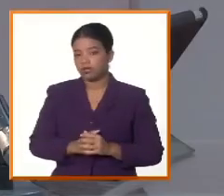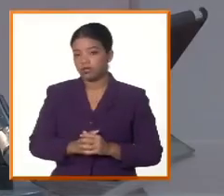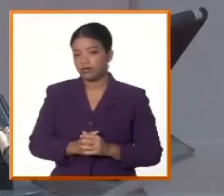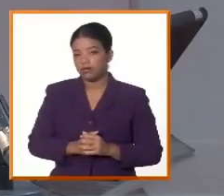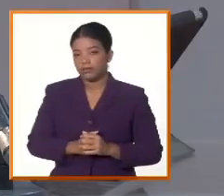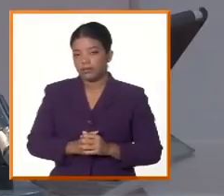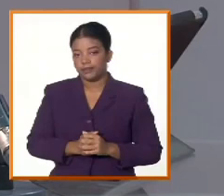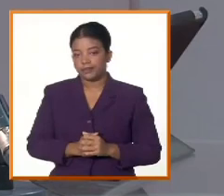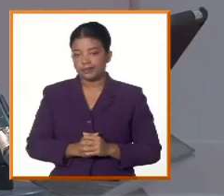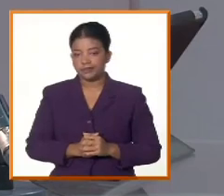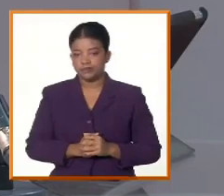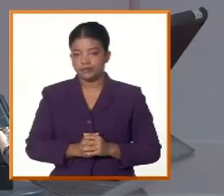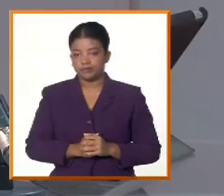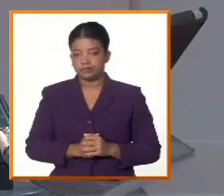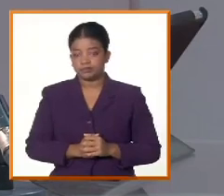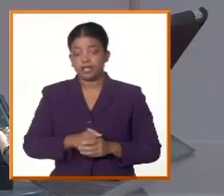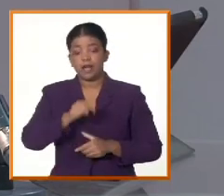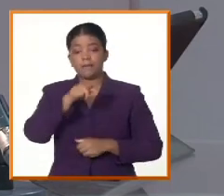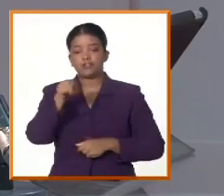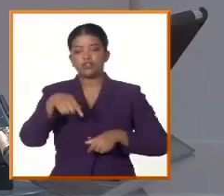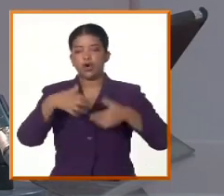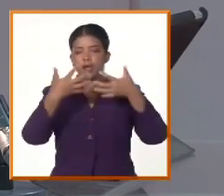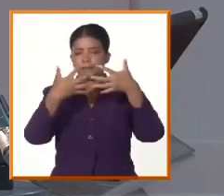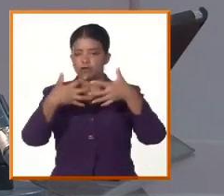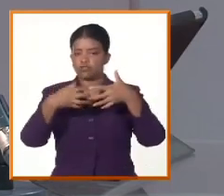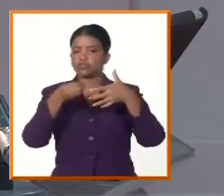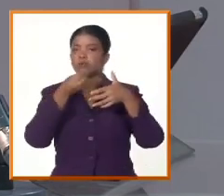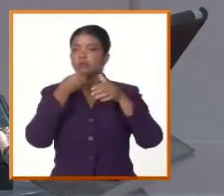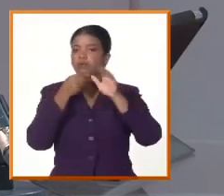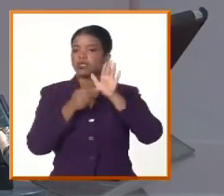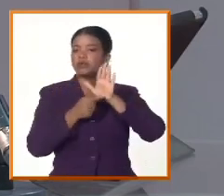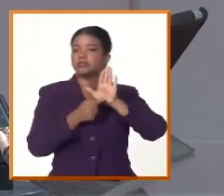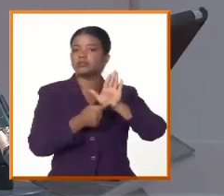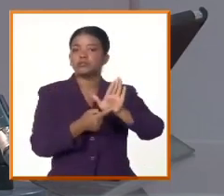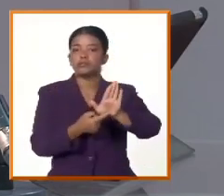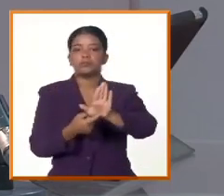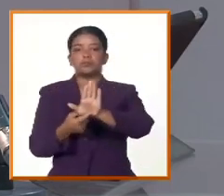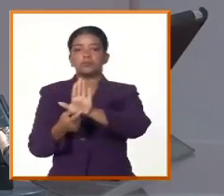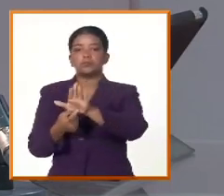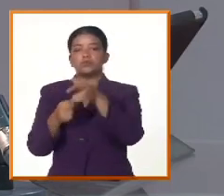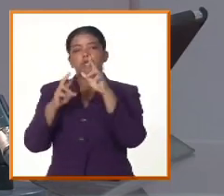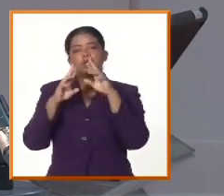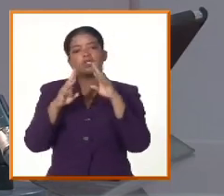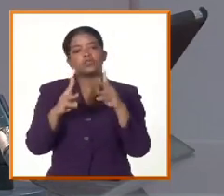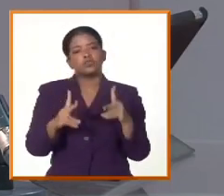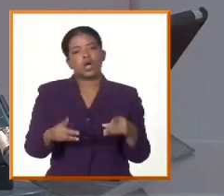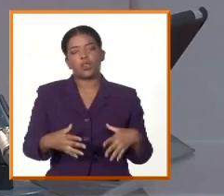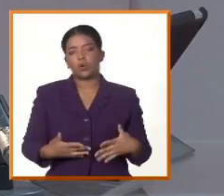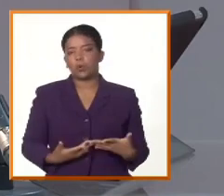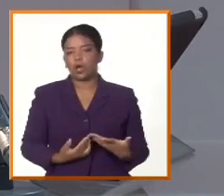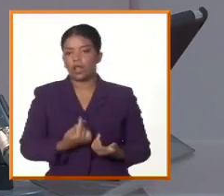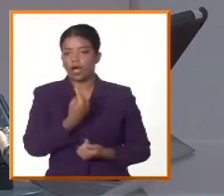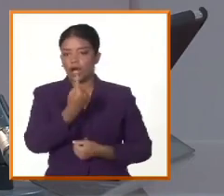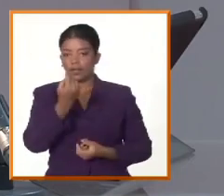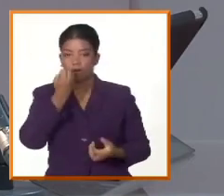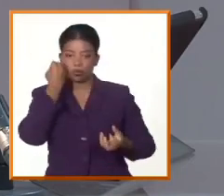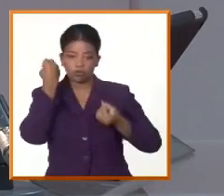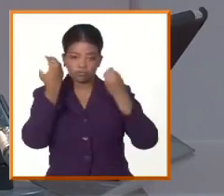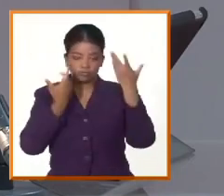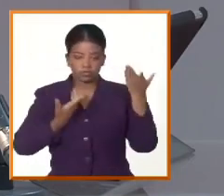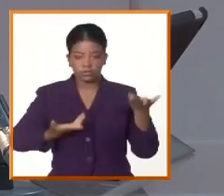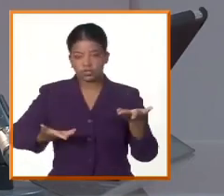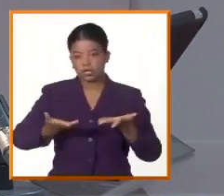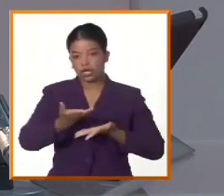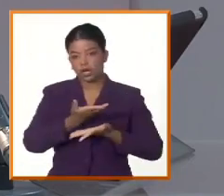posibilidad de los productores de exponer los resultados de ellos que han ido creando y hubo un intercambio muy fructífero